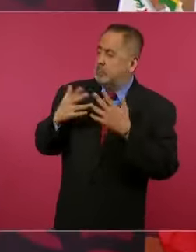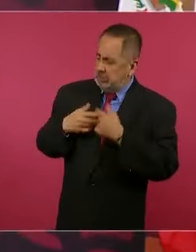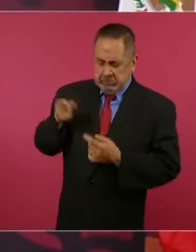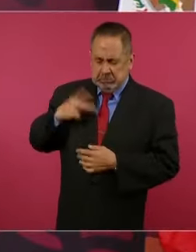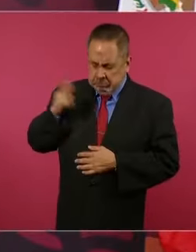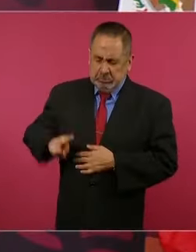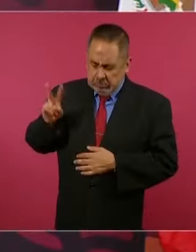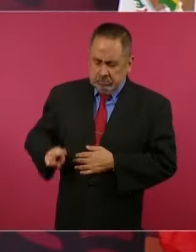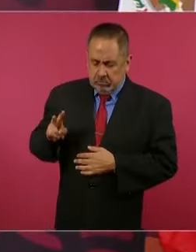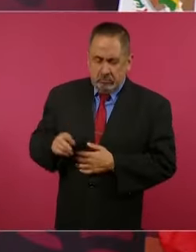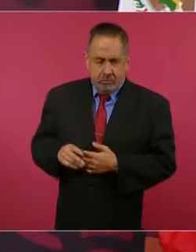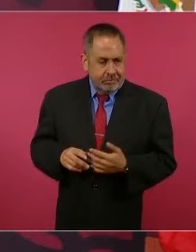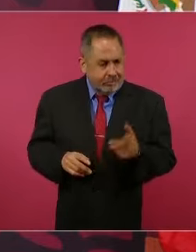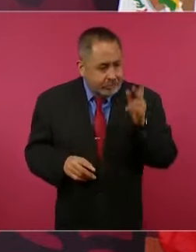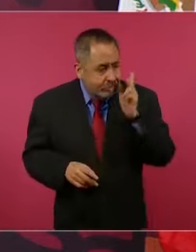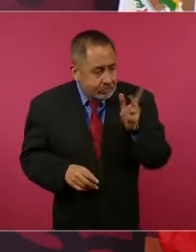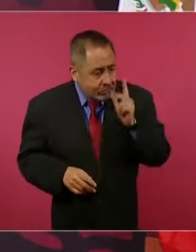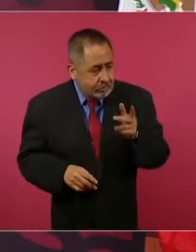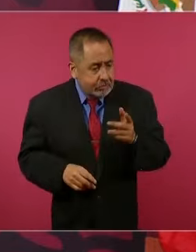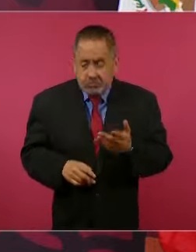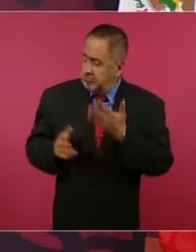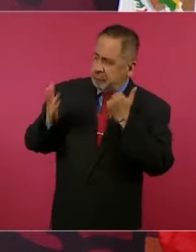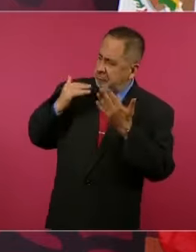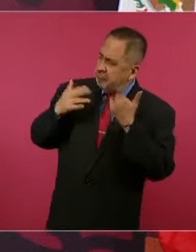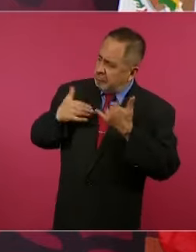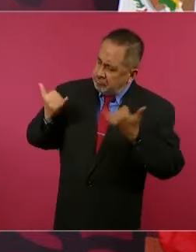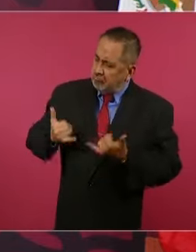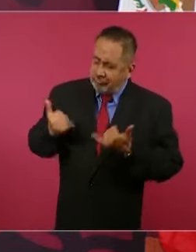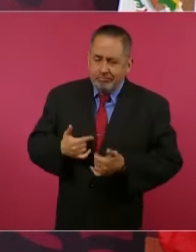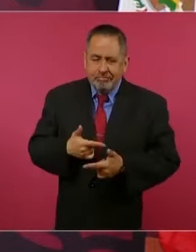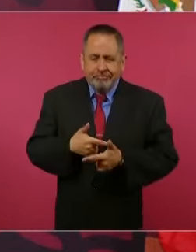maneras va a seguir pensando